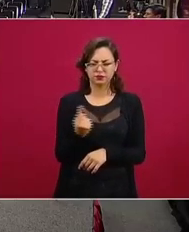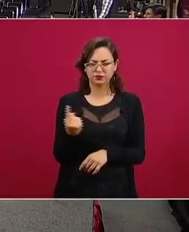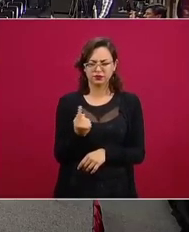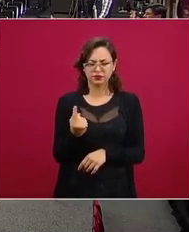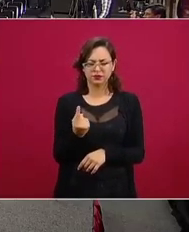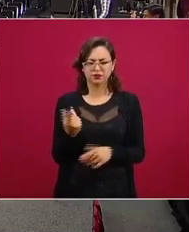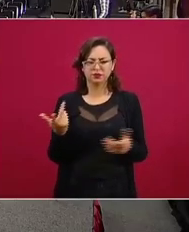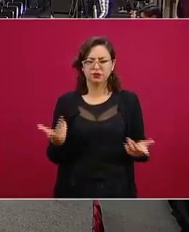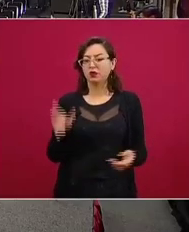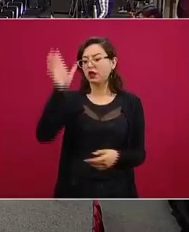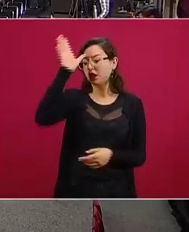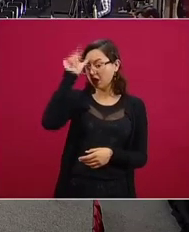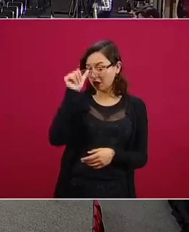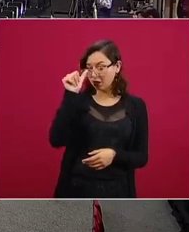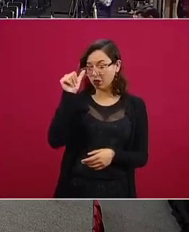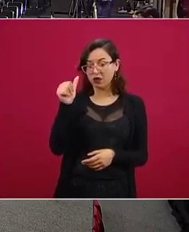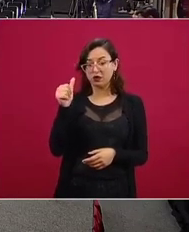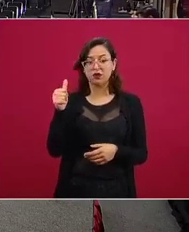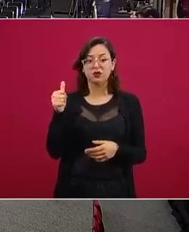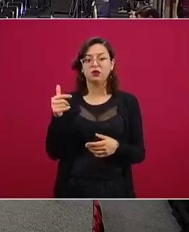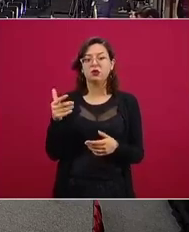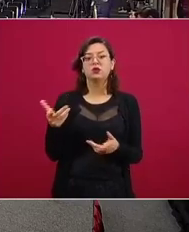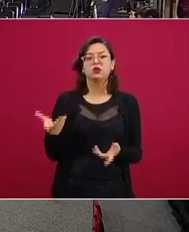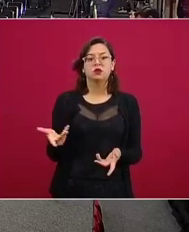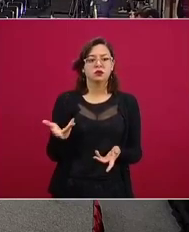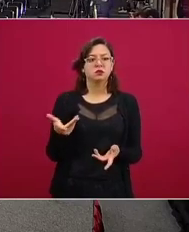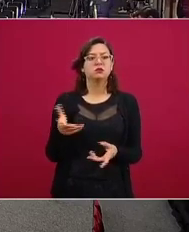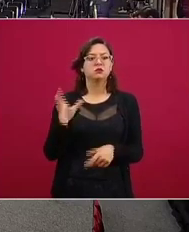este convenio nos da